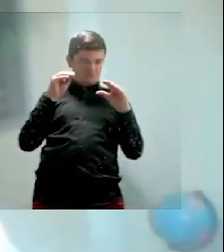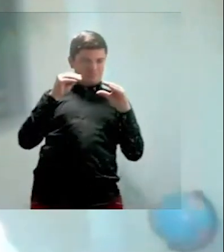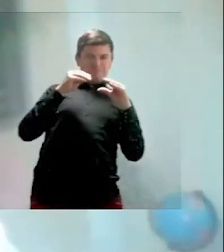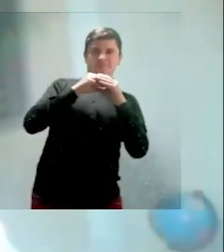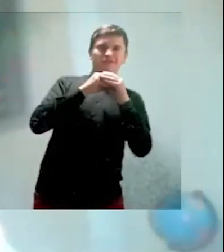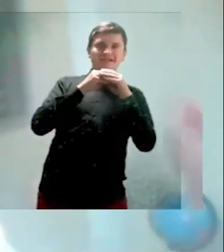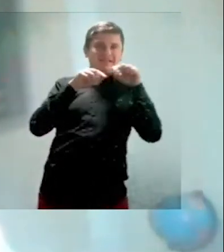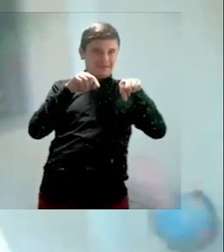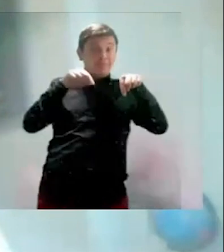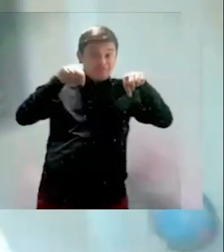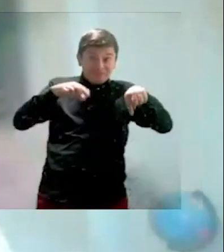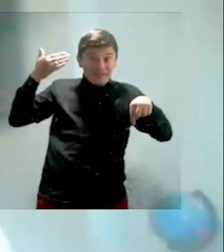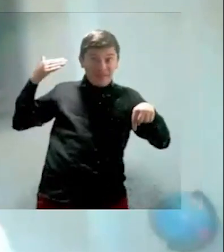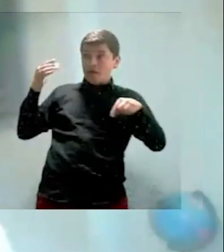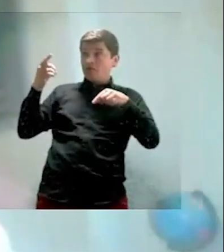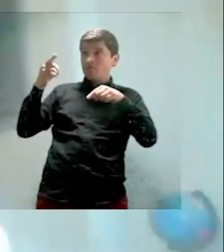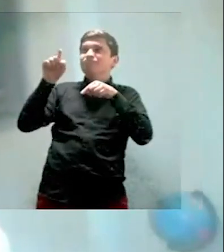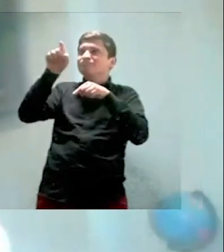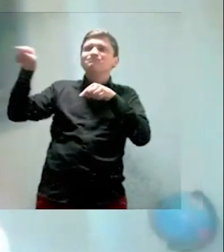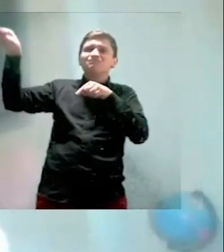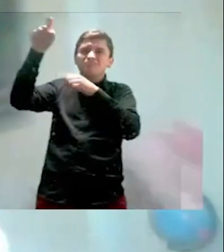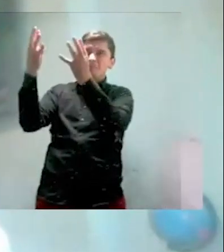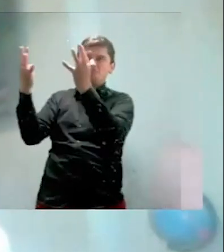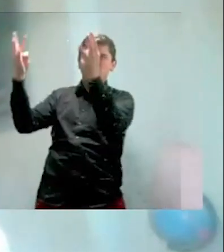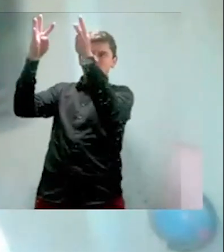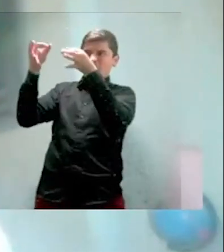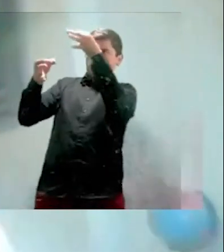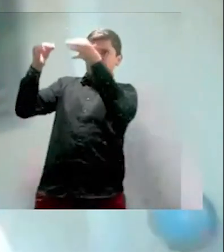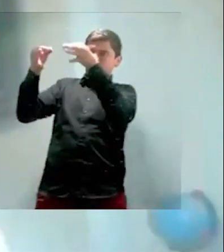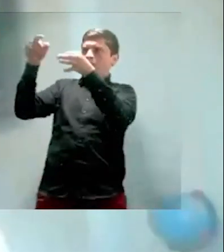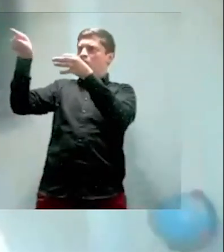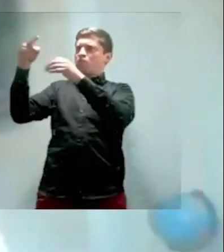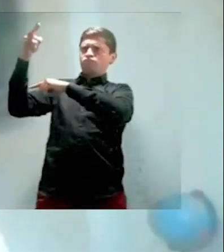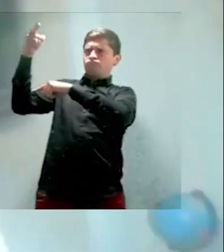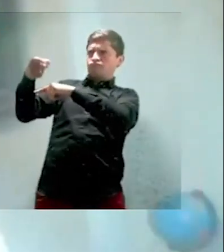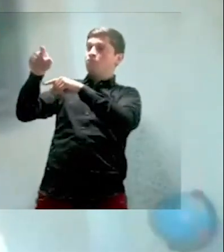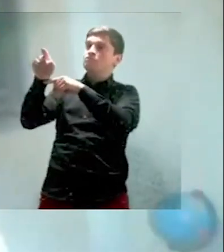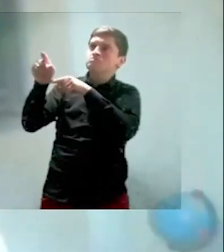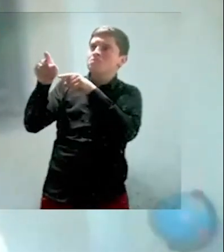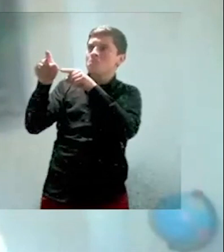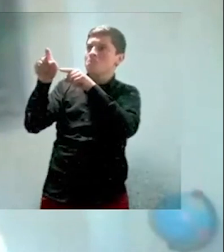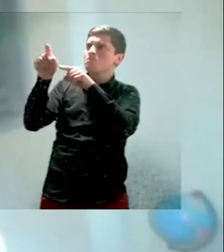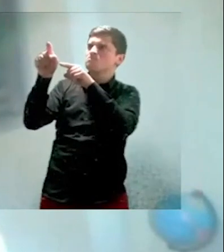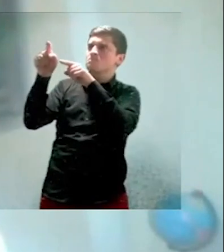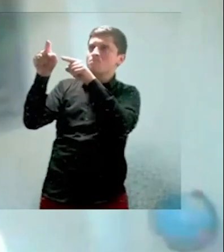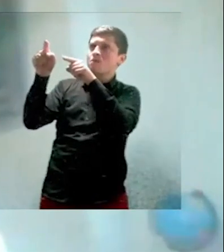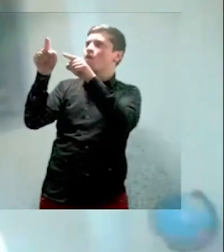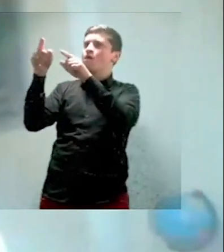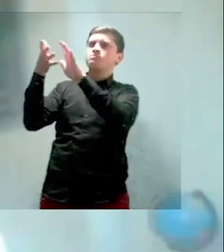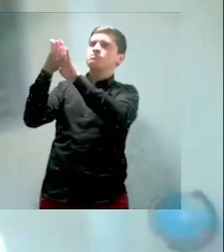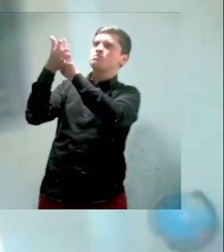se trabaja también muy bien en la GOSA. Sin embargo, hay otros métodos que ha utilizado la